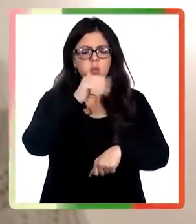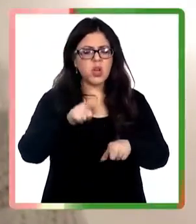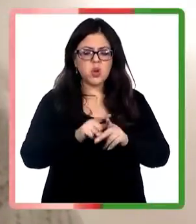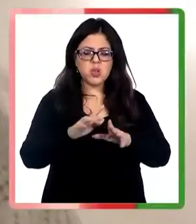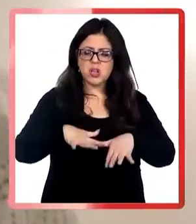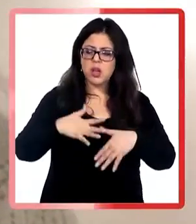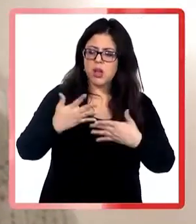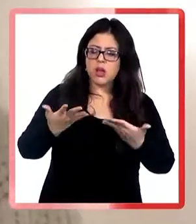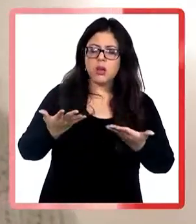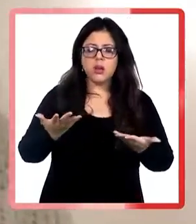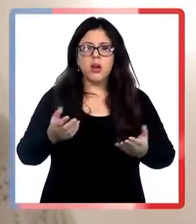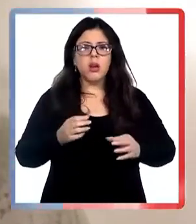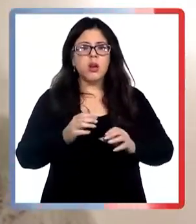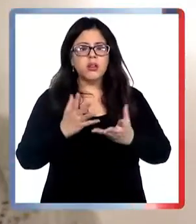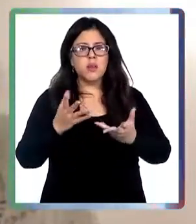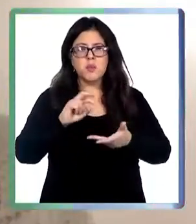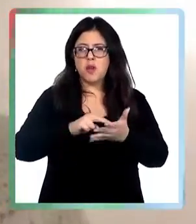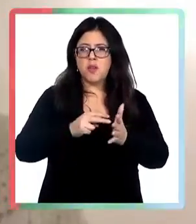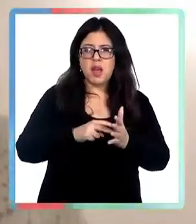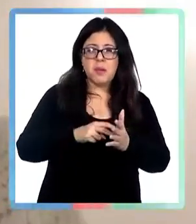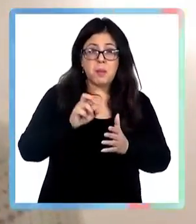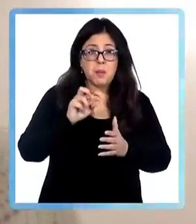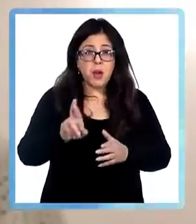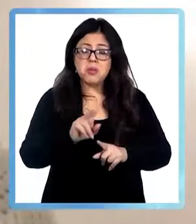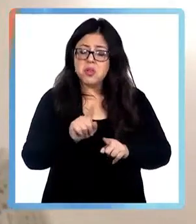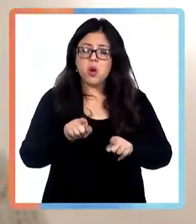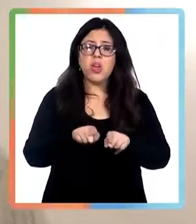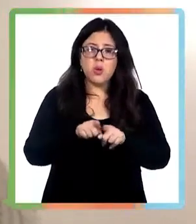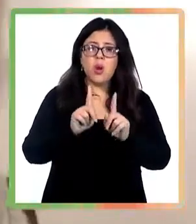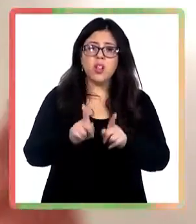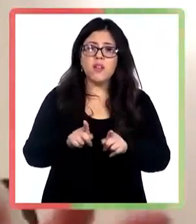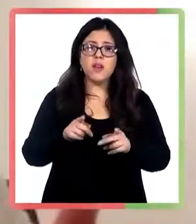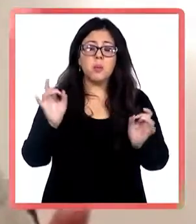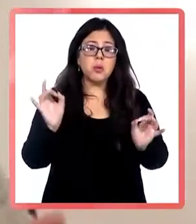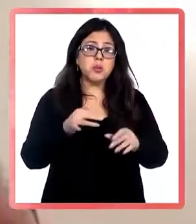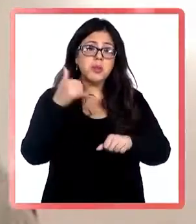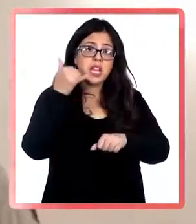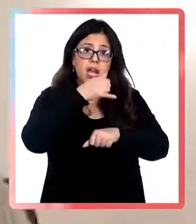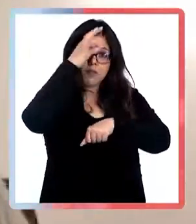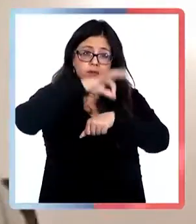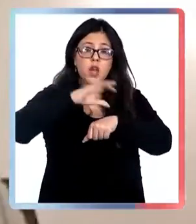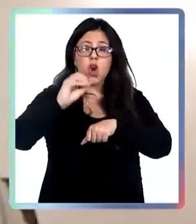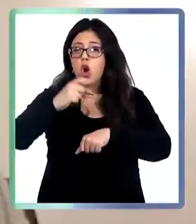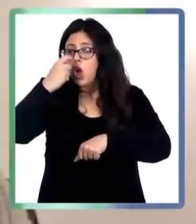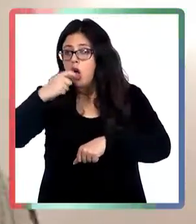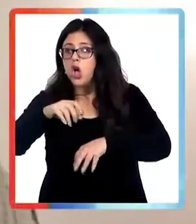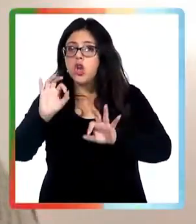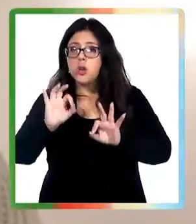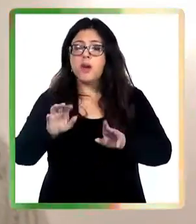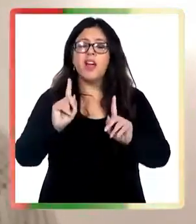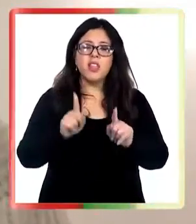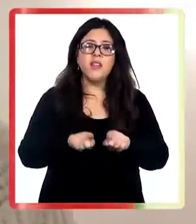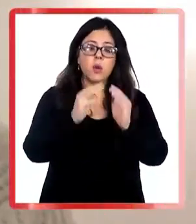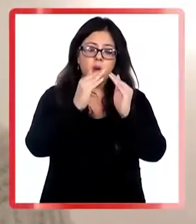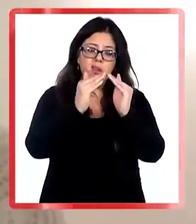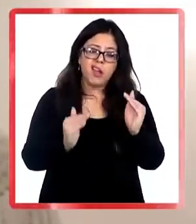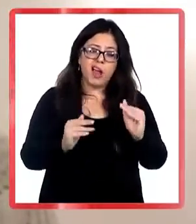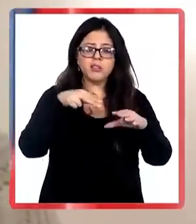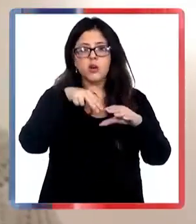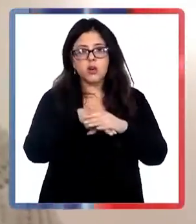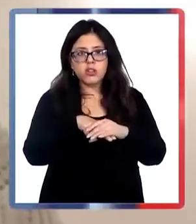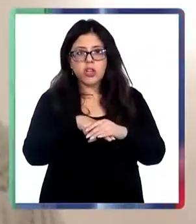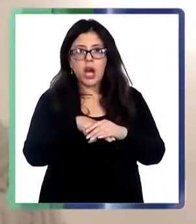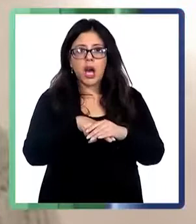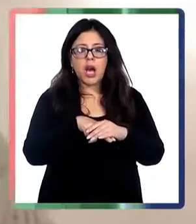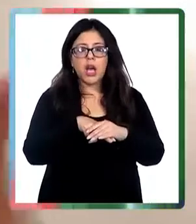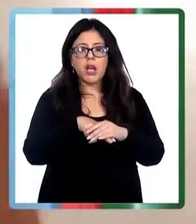signo de alarma y que no tienen ninguna comorbilidad, el manejo va a ser el mismo, sea influenza o sea resfriado común, que es hidratación en casa,